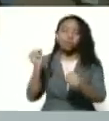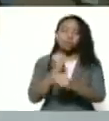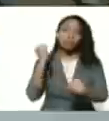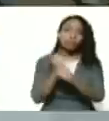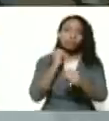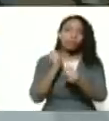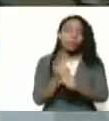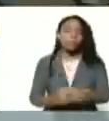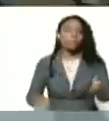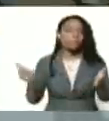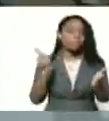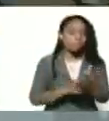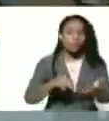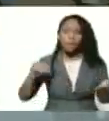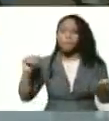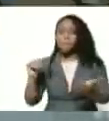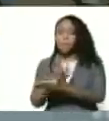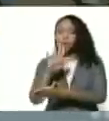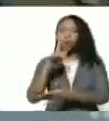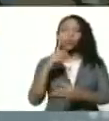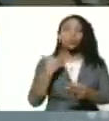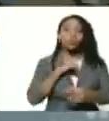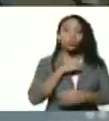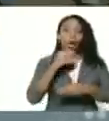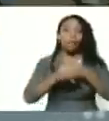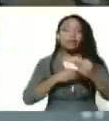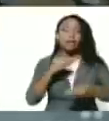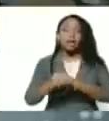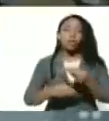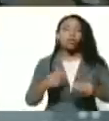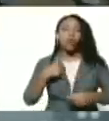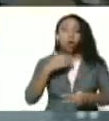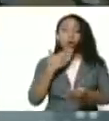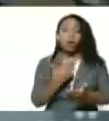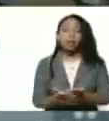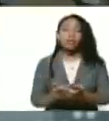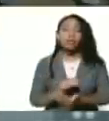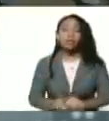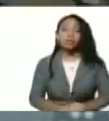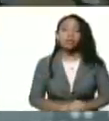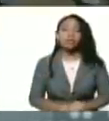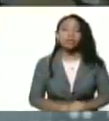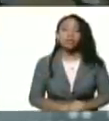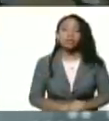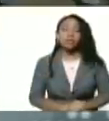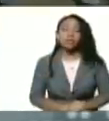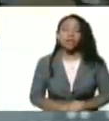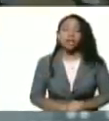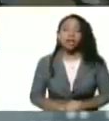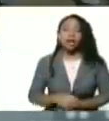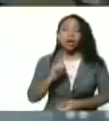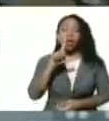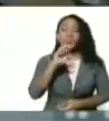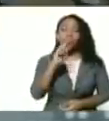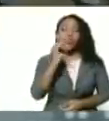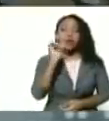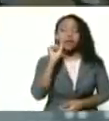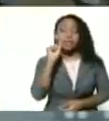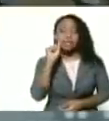rectificando, reimpulsando como hemos estado. Les agradezco a Arelis, a Luis Alberto,